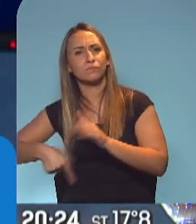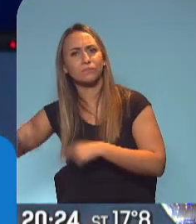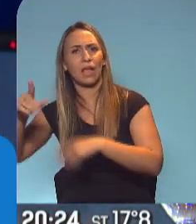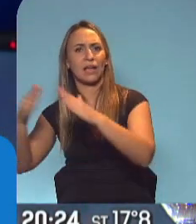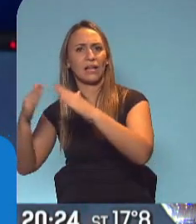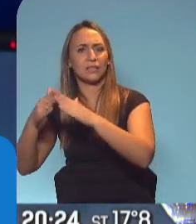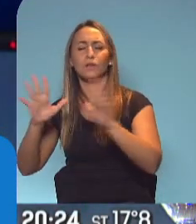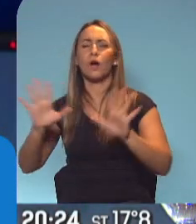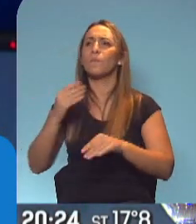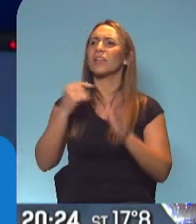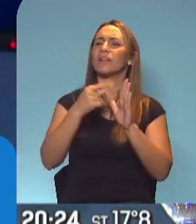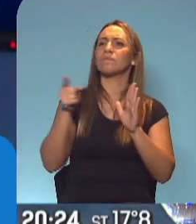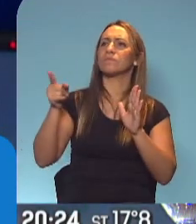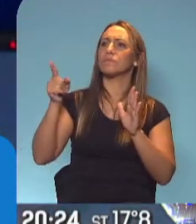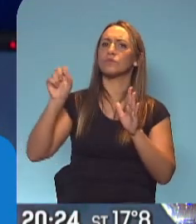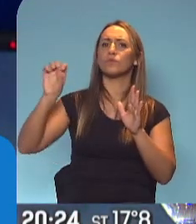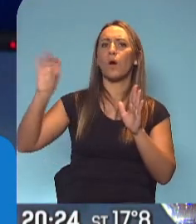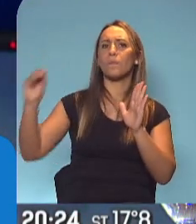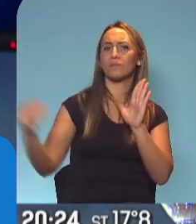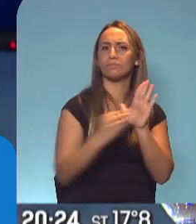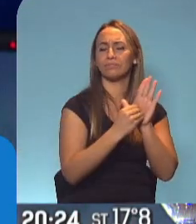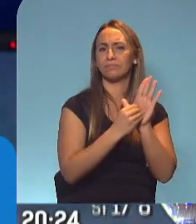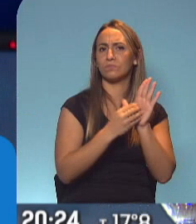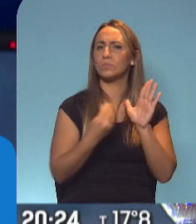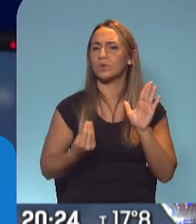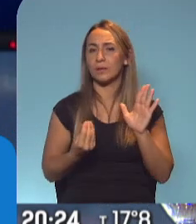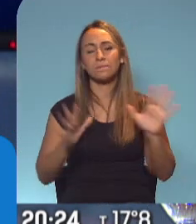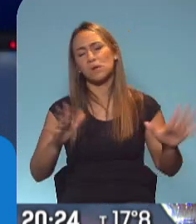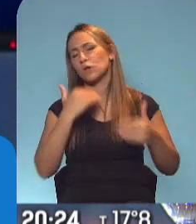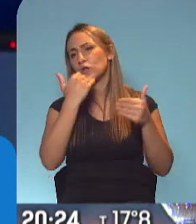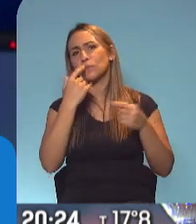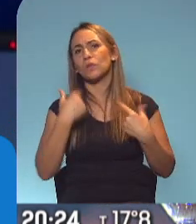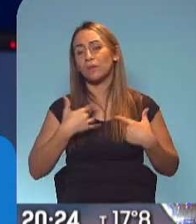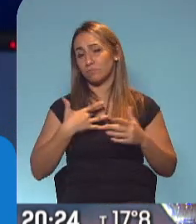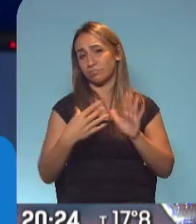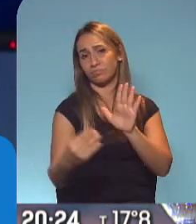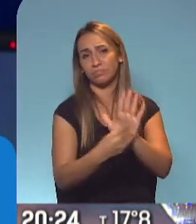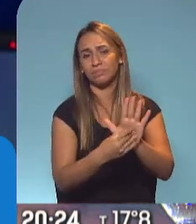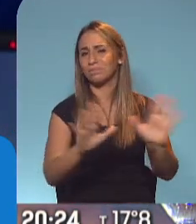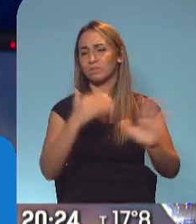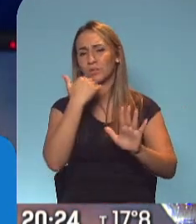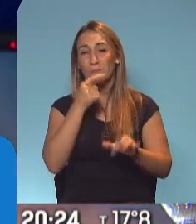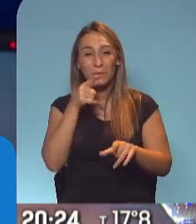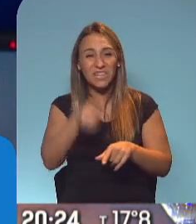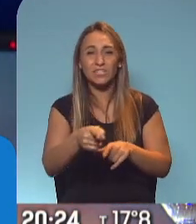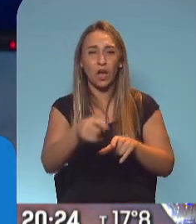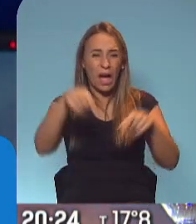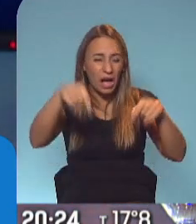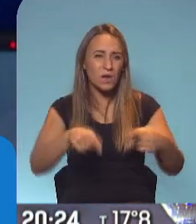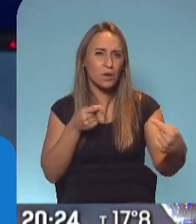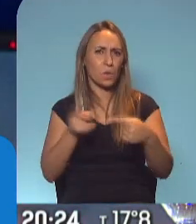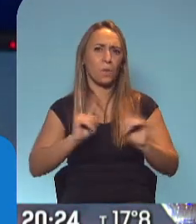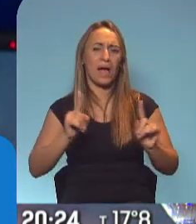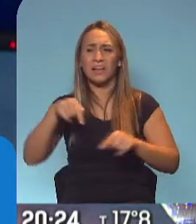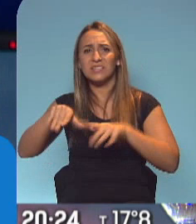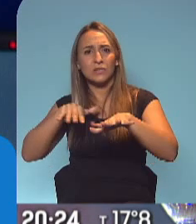qué lo mencionan en este fallo? No sé las motivaciones. Yo creo que nos suma, estamos ante una situación extremadamente